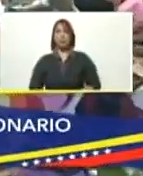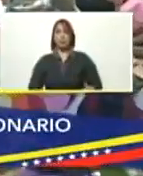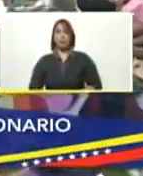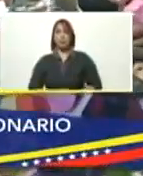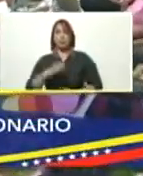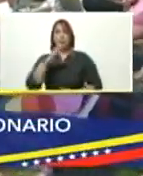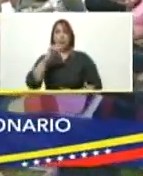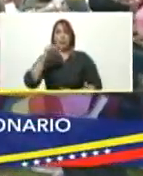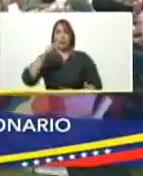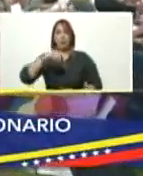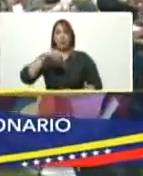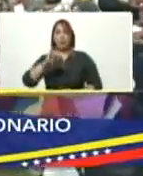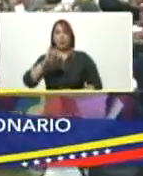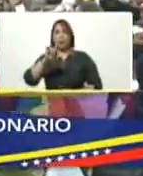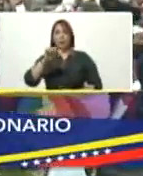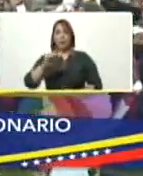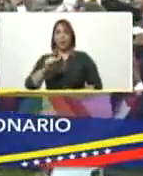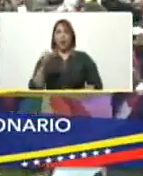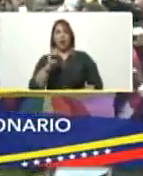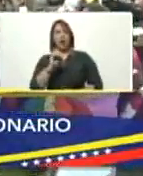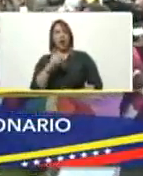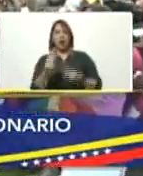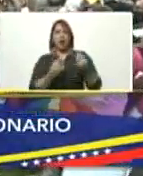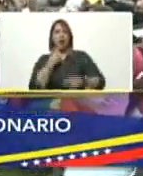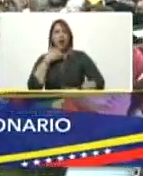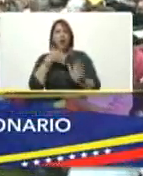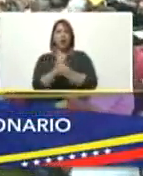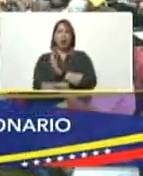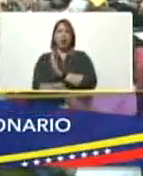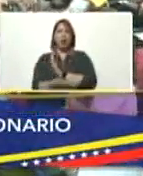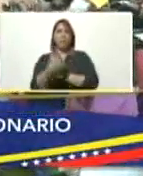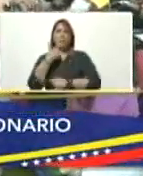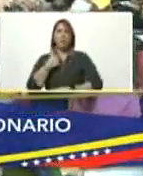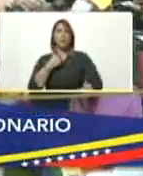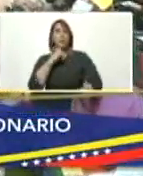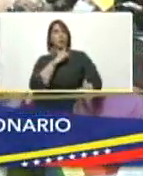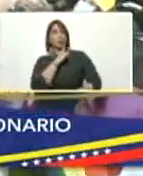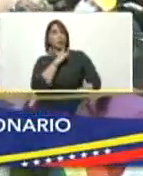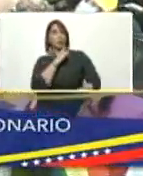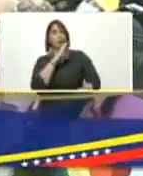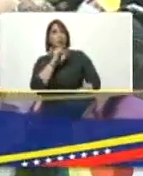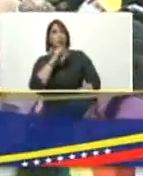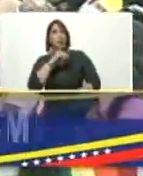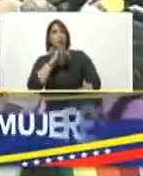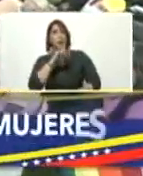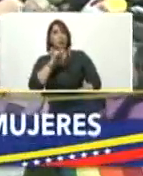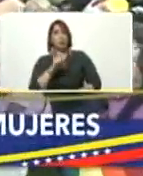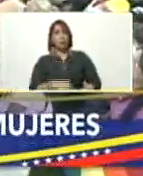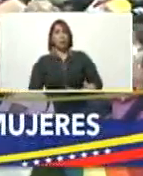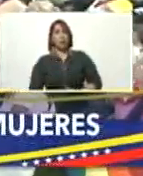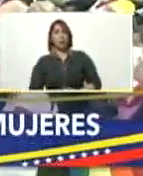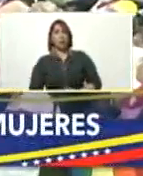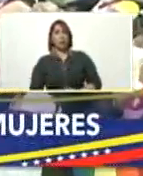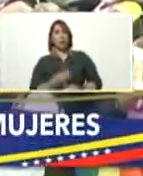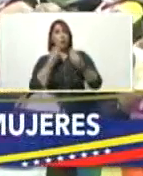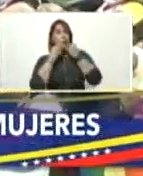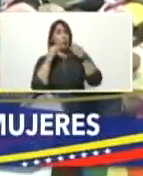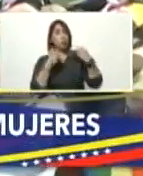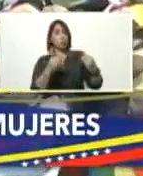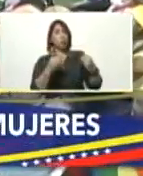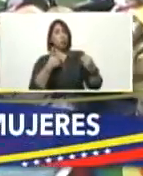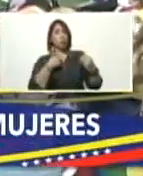Camila, ¿a ti te dicen Yamelis o te dicen Camila? A mí me dicen Camila, presidente. Soy Camila. Gemela y las dos nos llamamos igual. Por eso el segundo